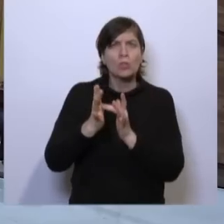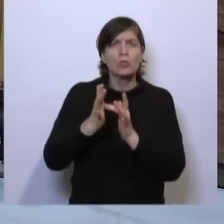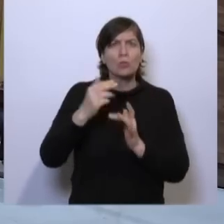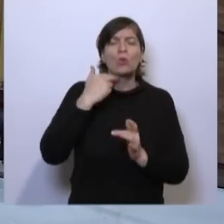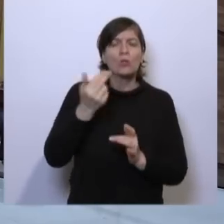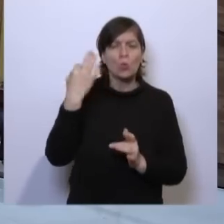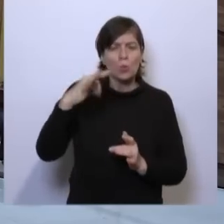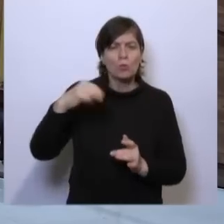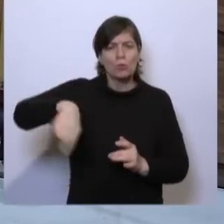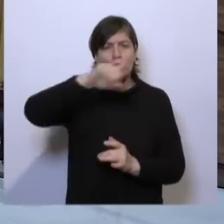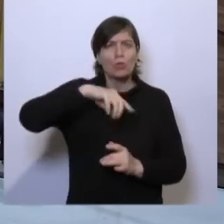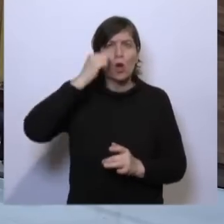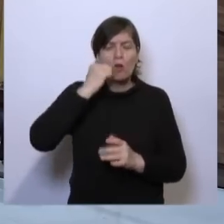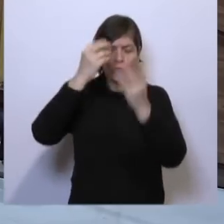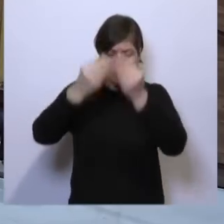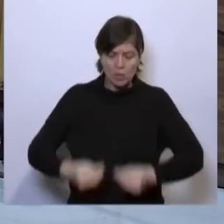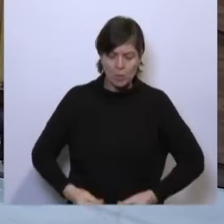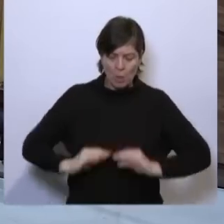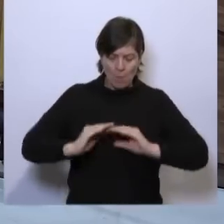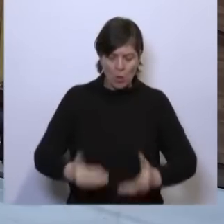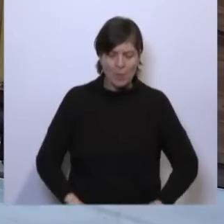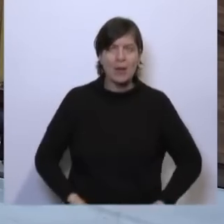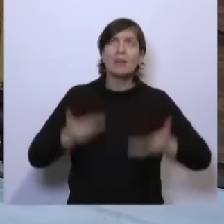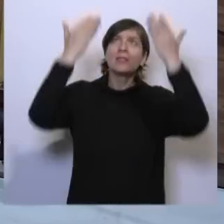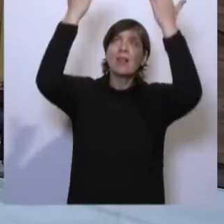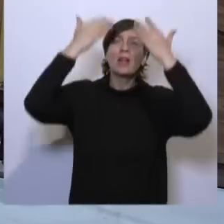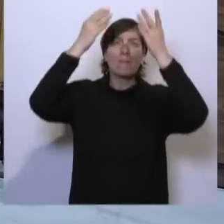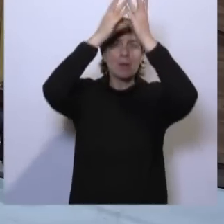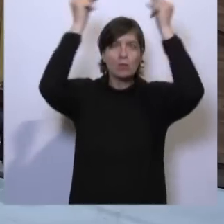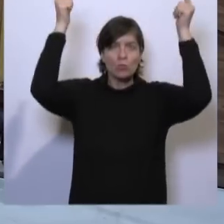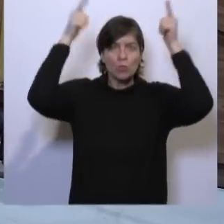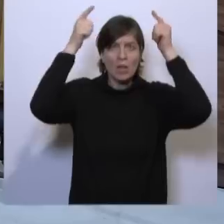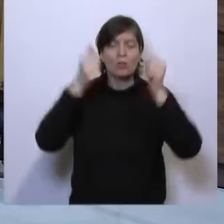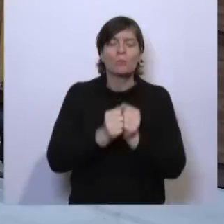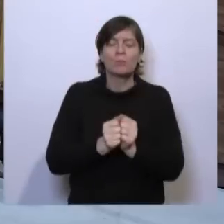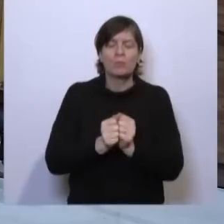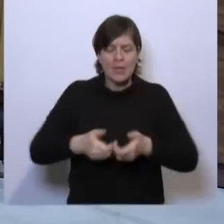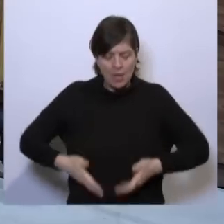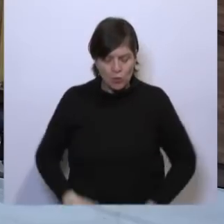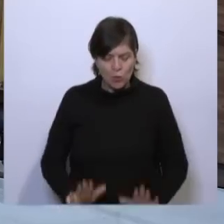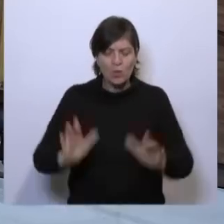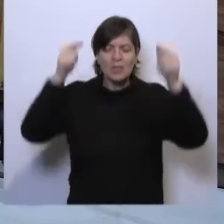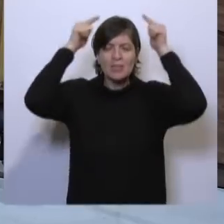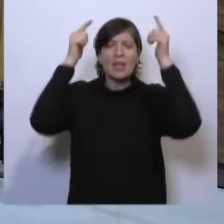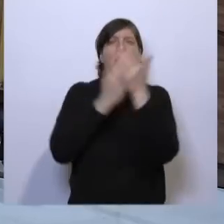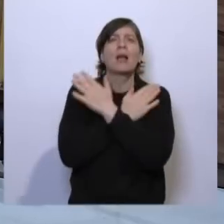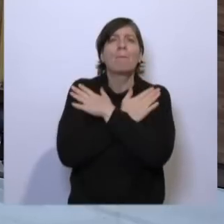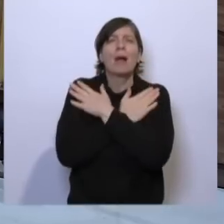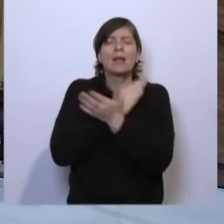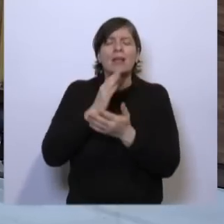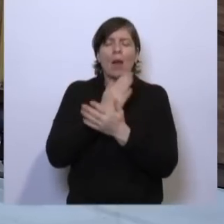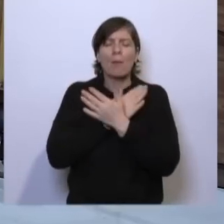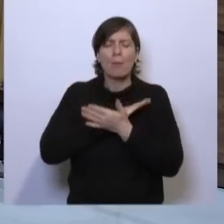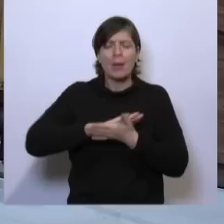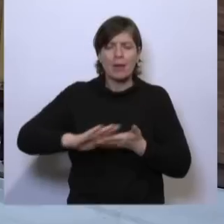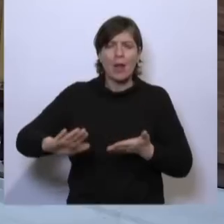Hijo, nuestro Señor, que fue concebido por obra y gracia del Espíritu Santo. Nació de Santa María